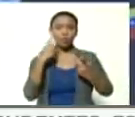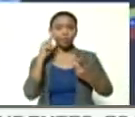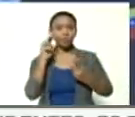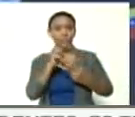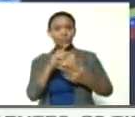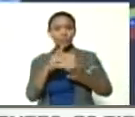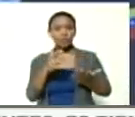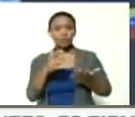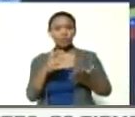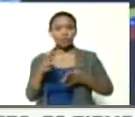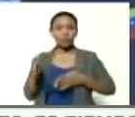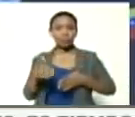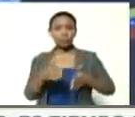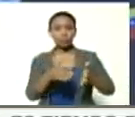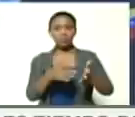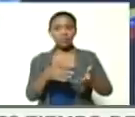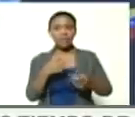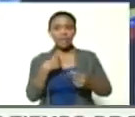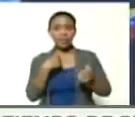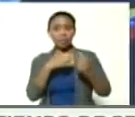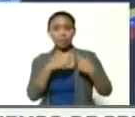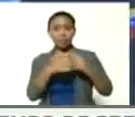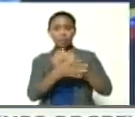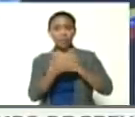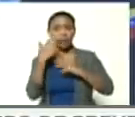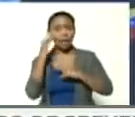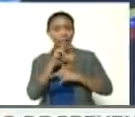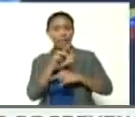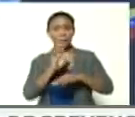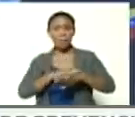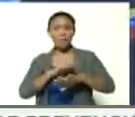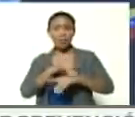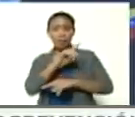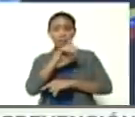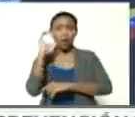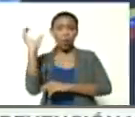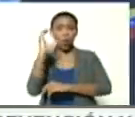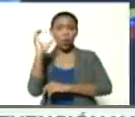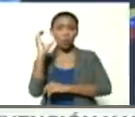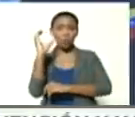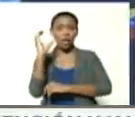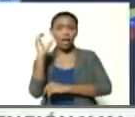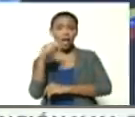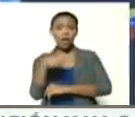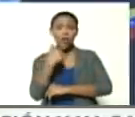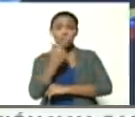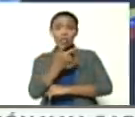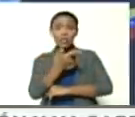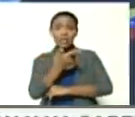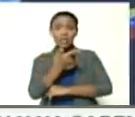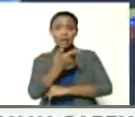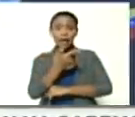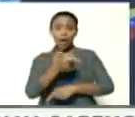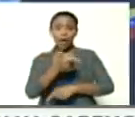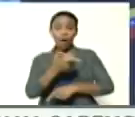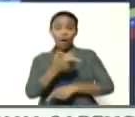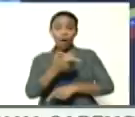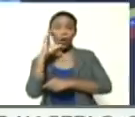con corredores, termina ocurriendo, y que en Colombia, aquí lo dicen